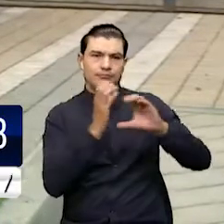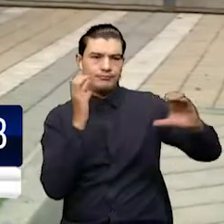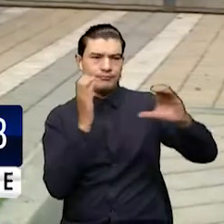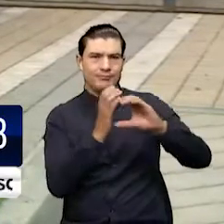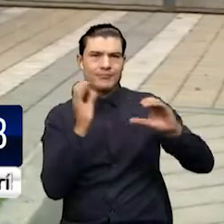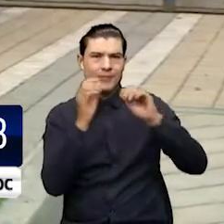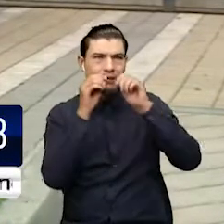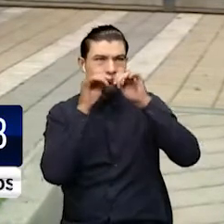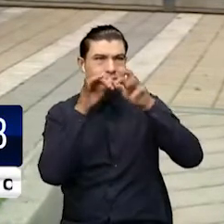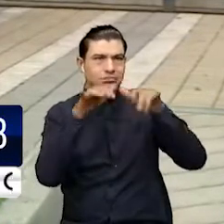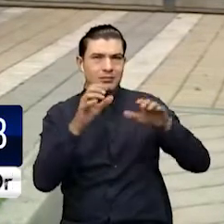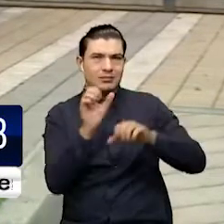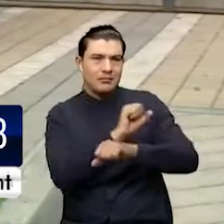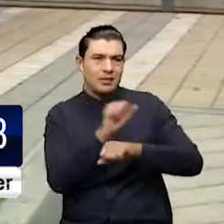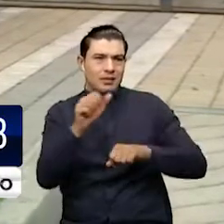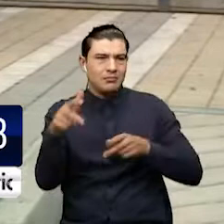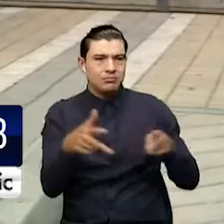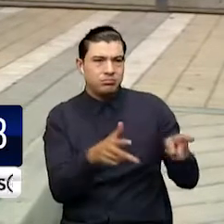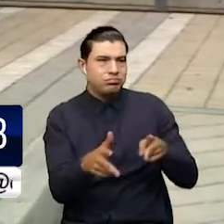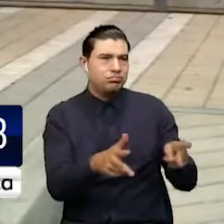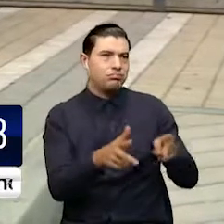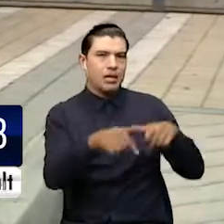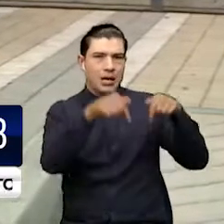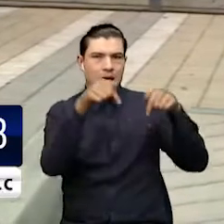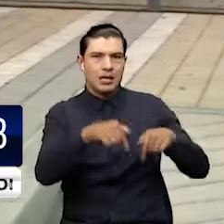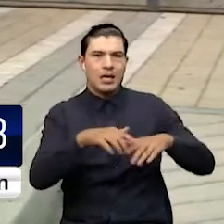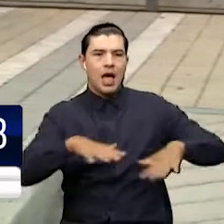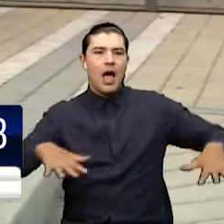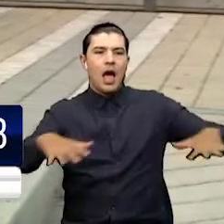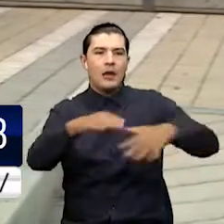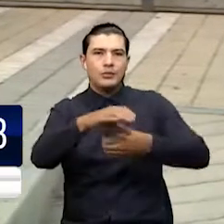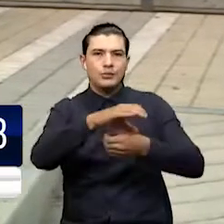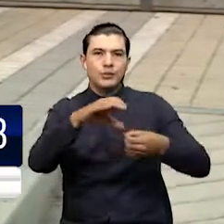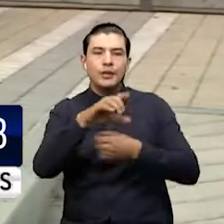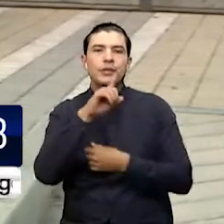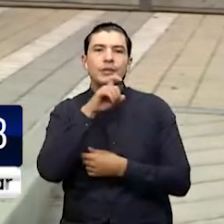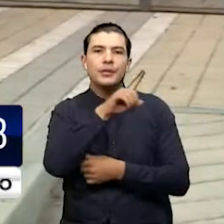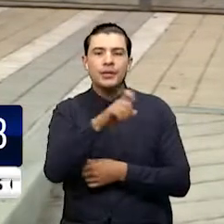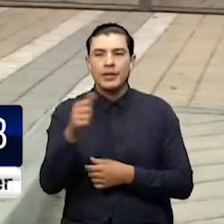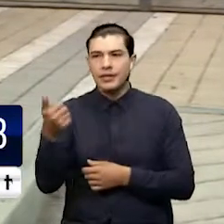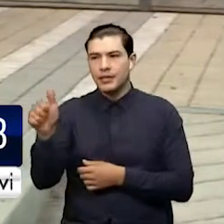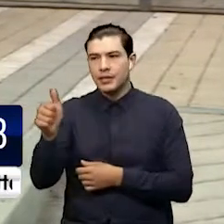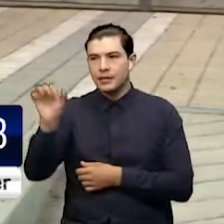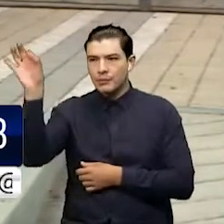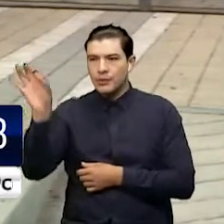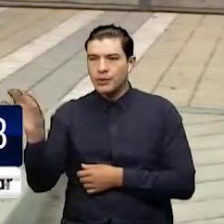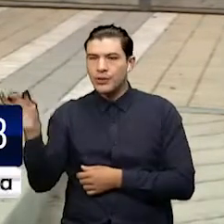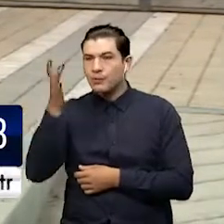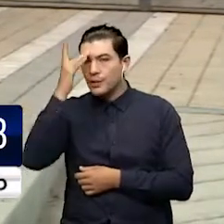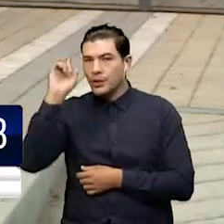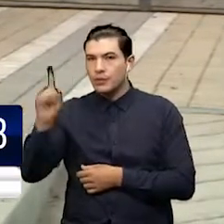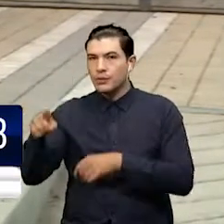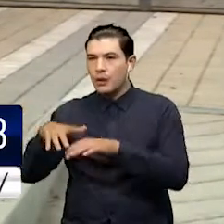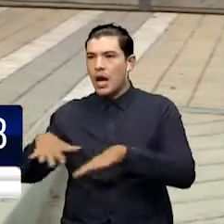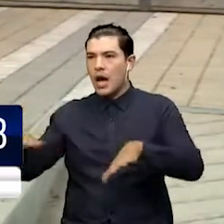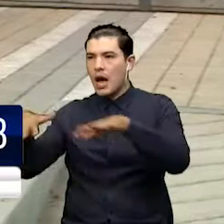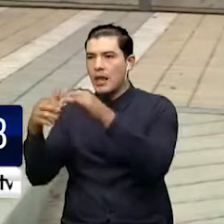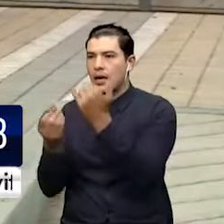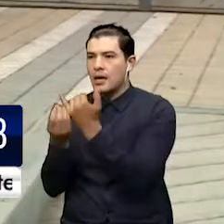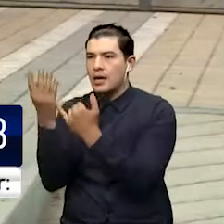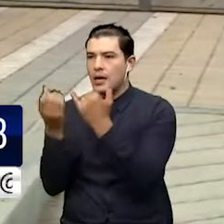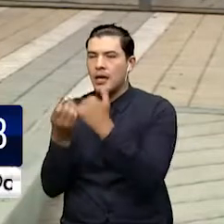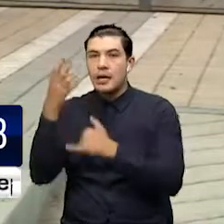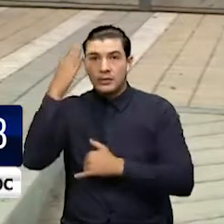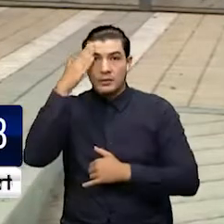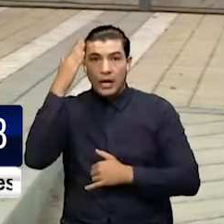beiges del vehículo rodado que está circulando en nuestra jurisdicción y 10 un 10 por ciento es parte del sector industrial sabemos que el área